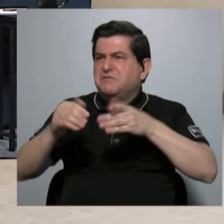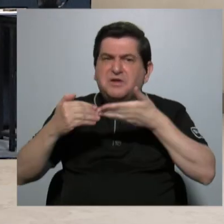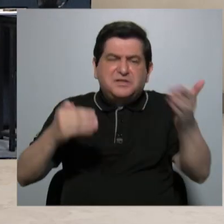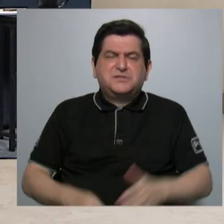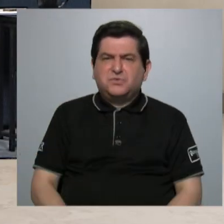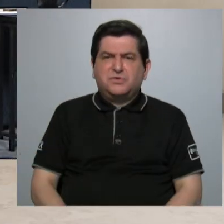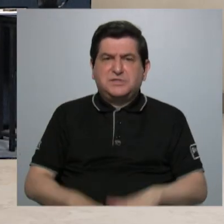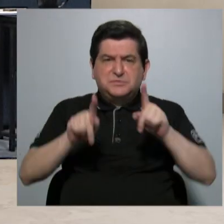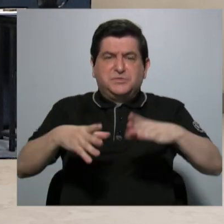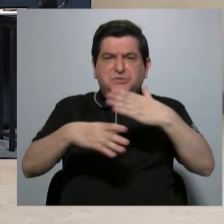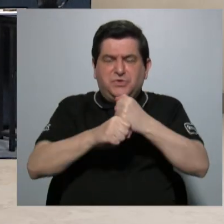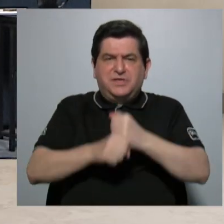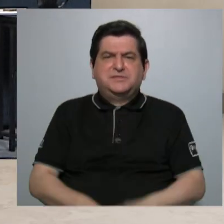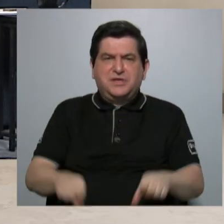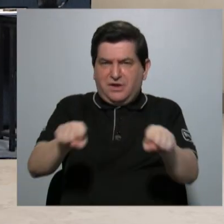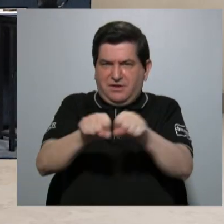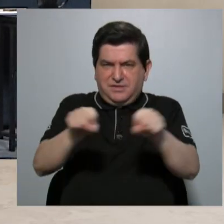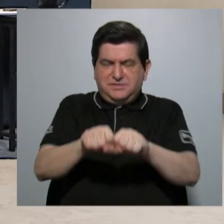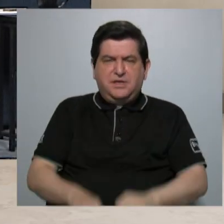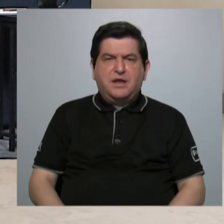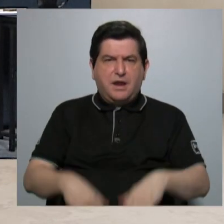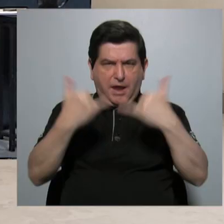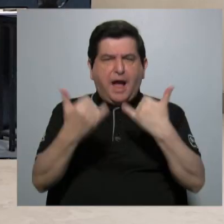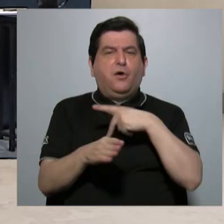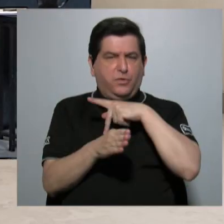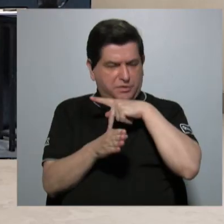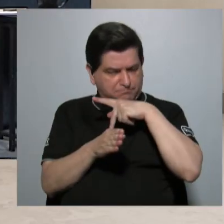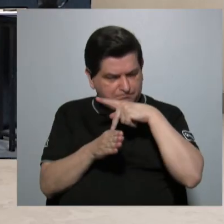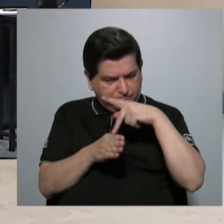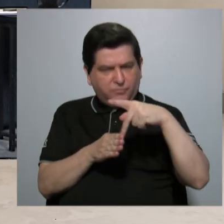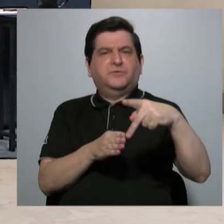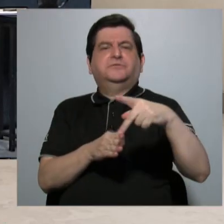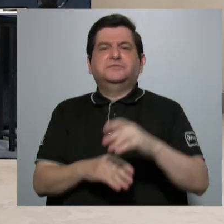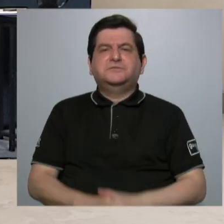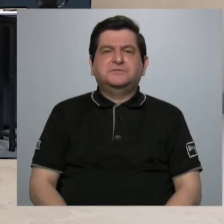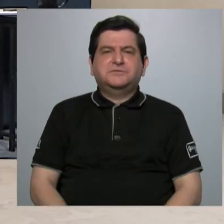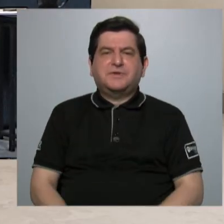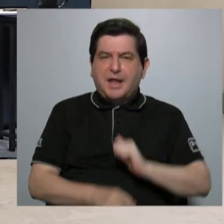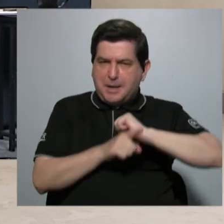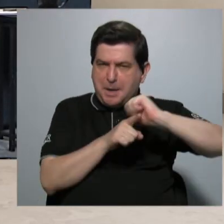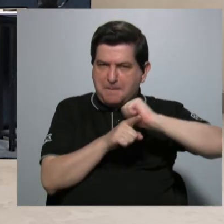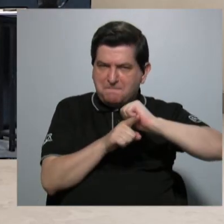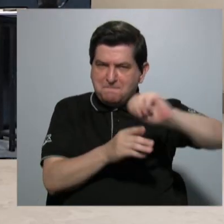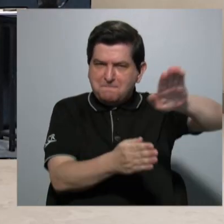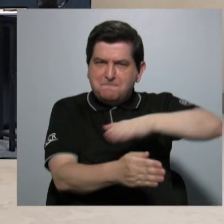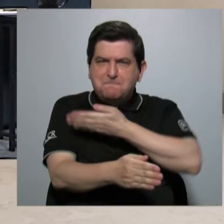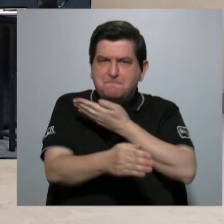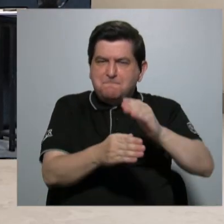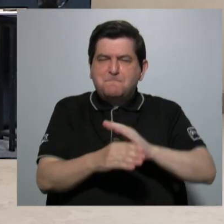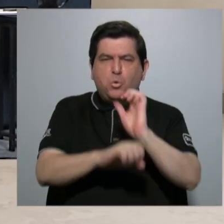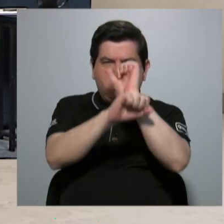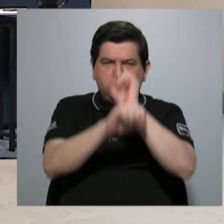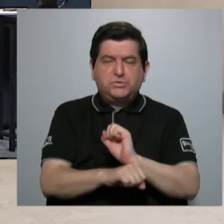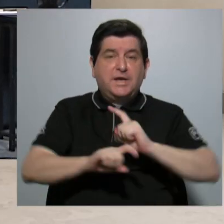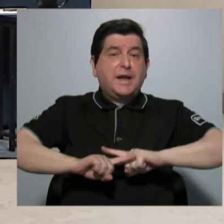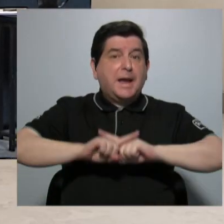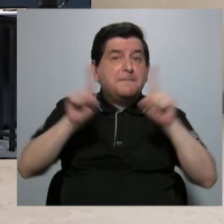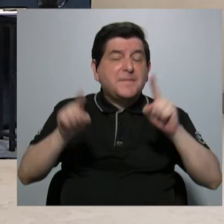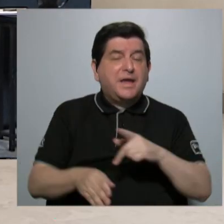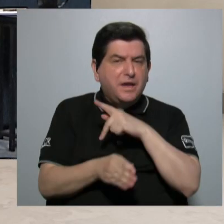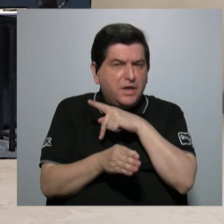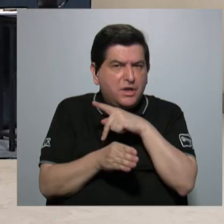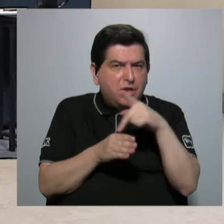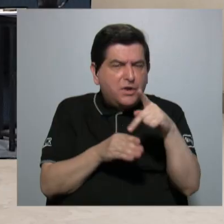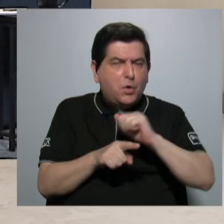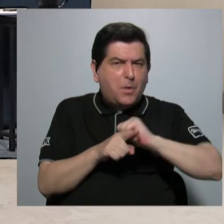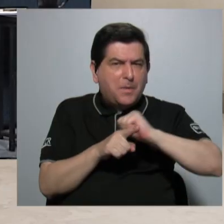violín. En ese momento no se profesionaliza la práctica de la música clásica, pero se